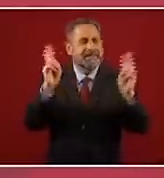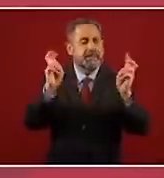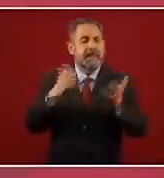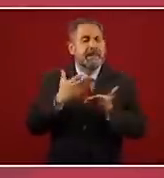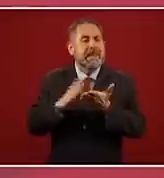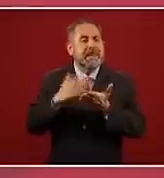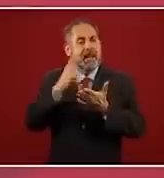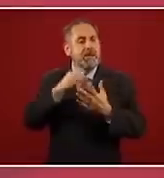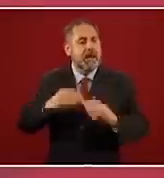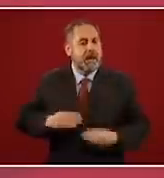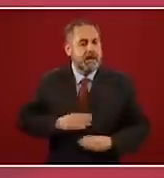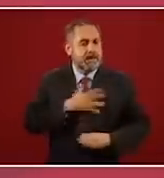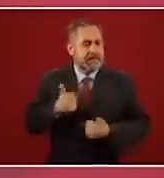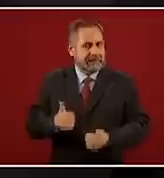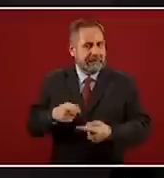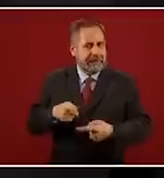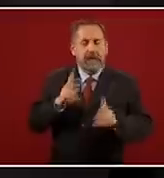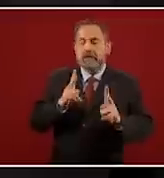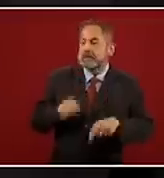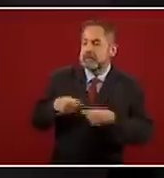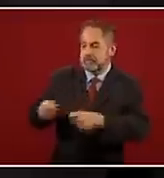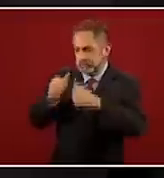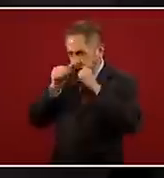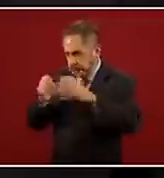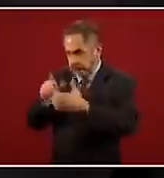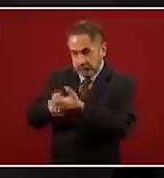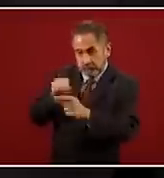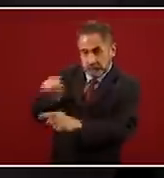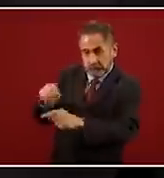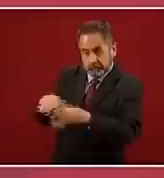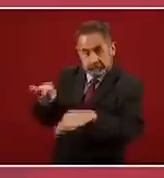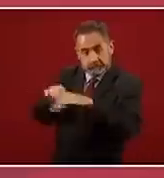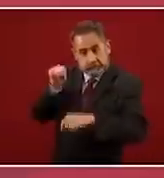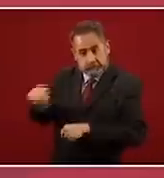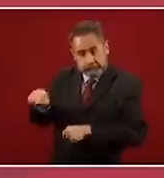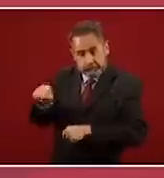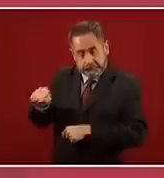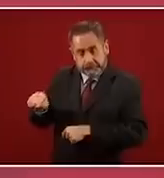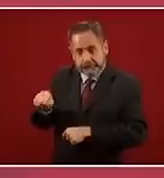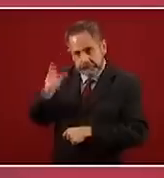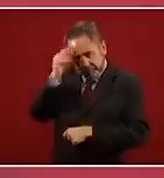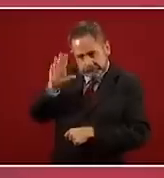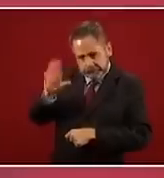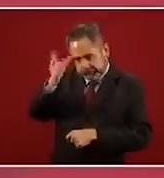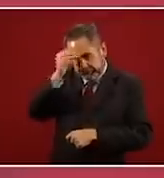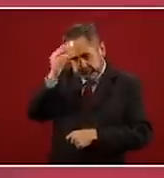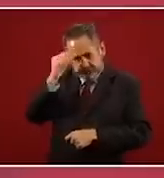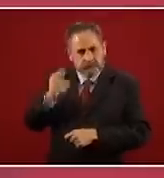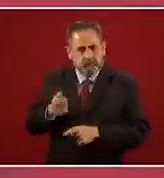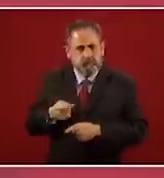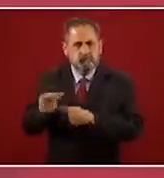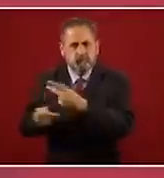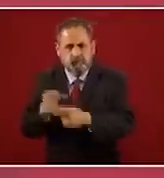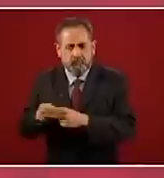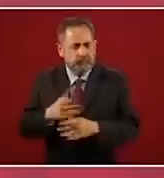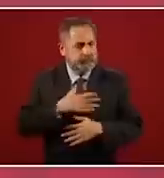bienestar, les los atienda de manera especial. Cuando se vayan formando, que tengan estos pequeños créditos para